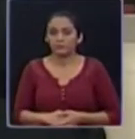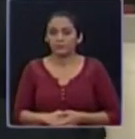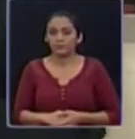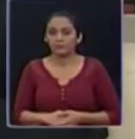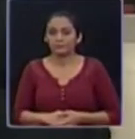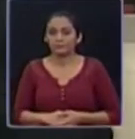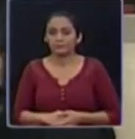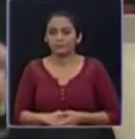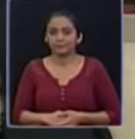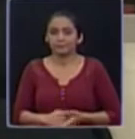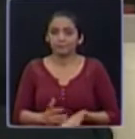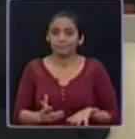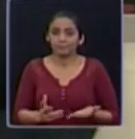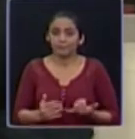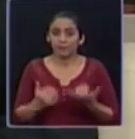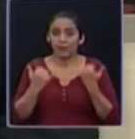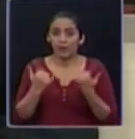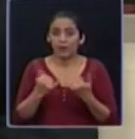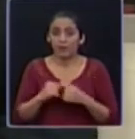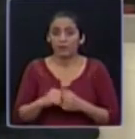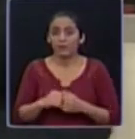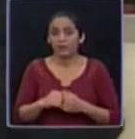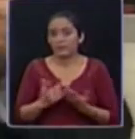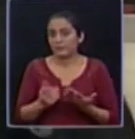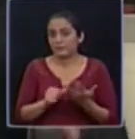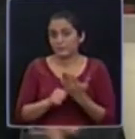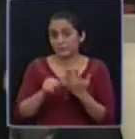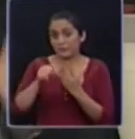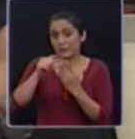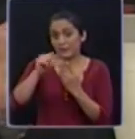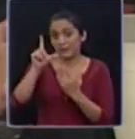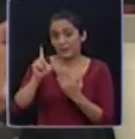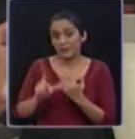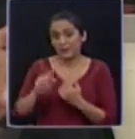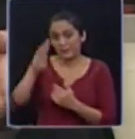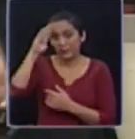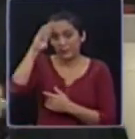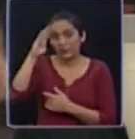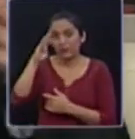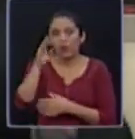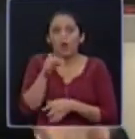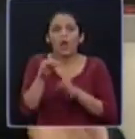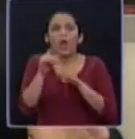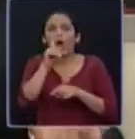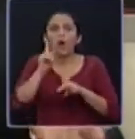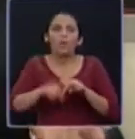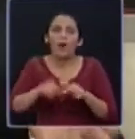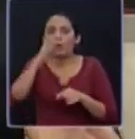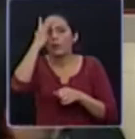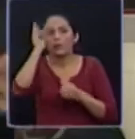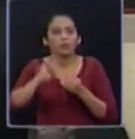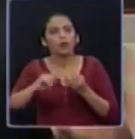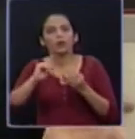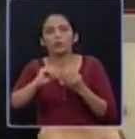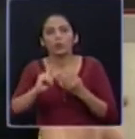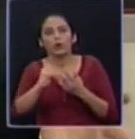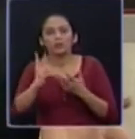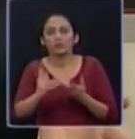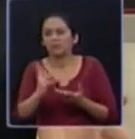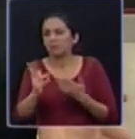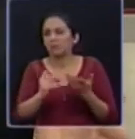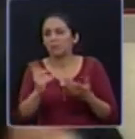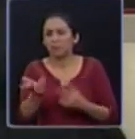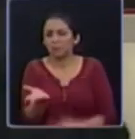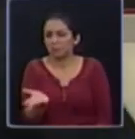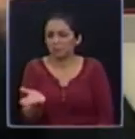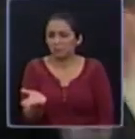país, sino que las malas excusas del viceministro del Interior, pretendiendo de que una persona puede ser sancionada previamente por algo que no ha, por lo que